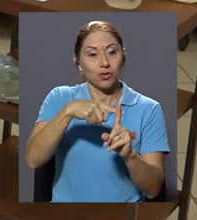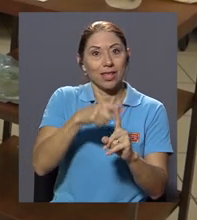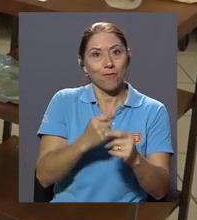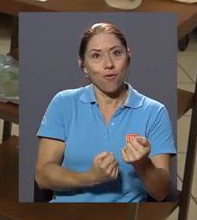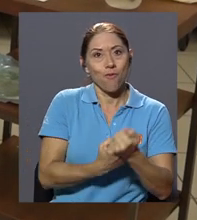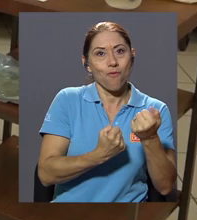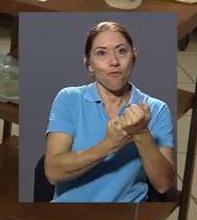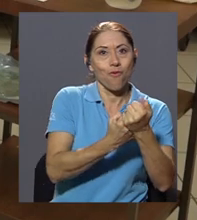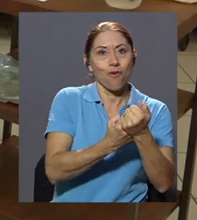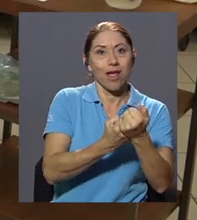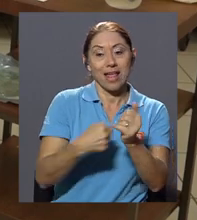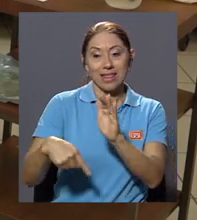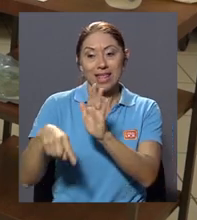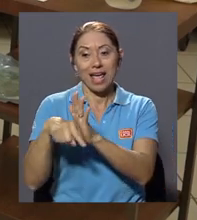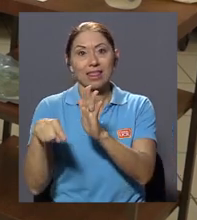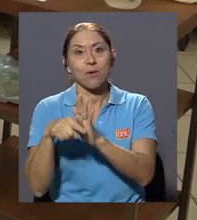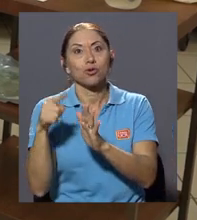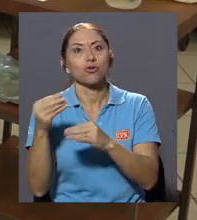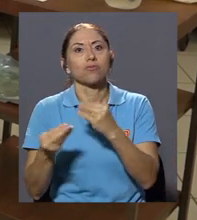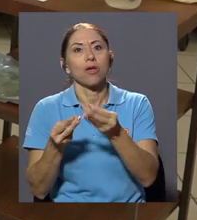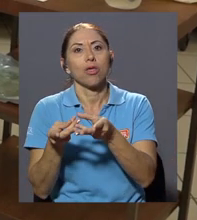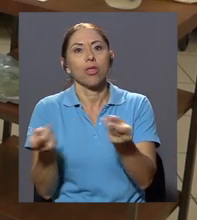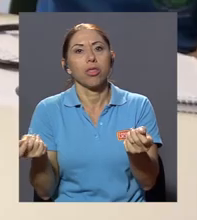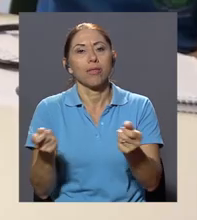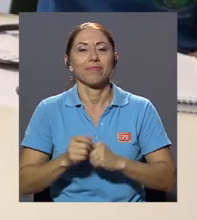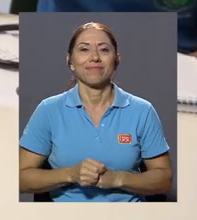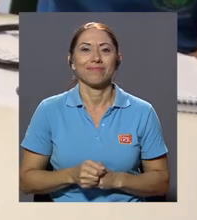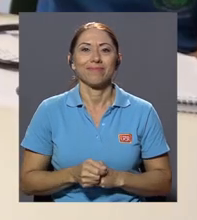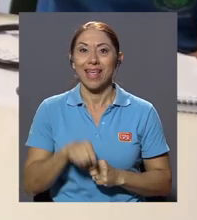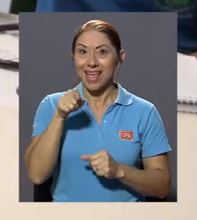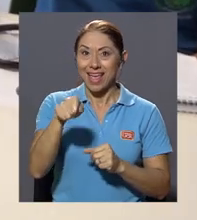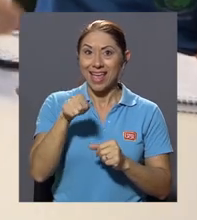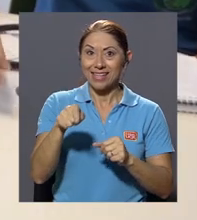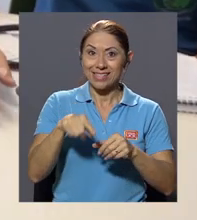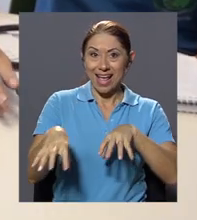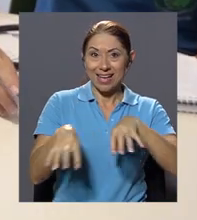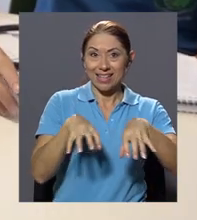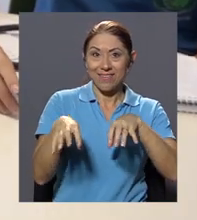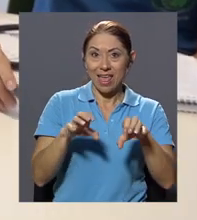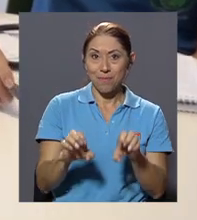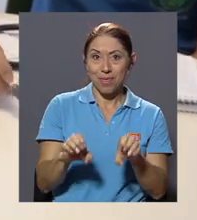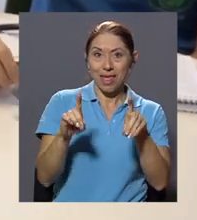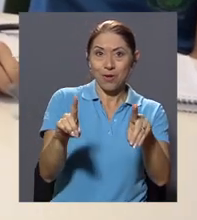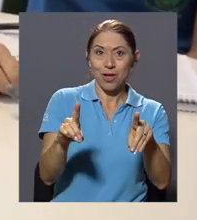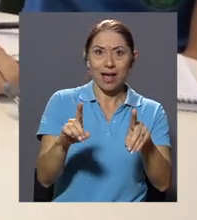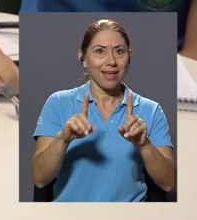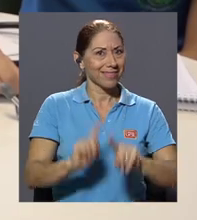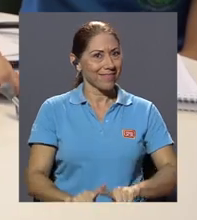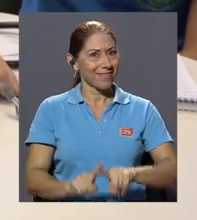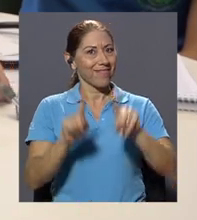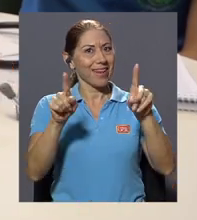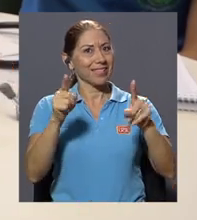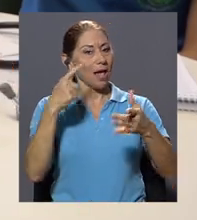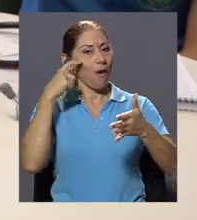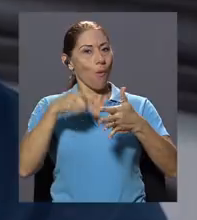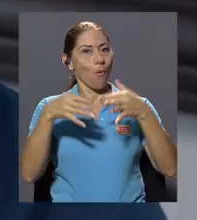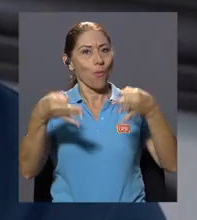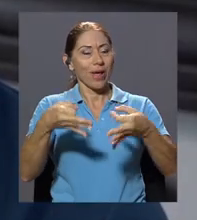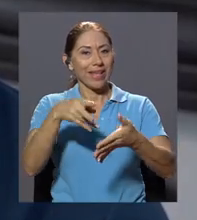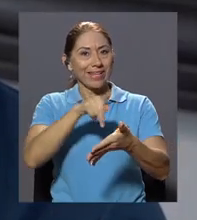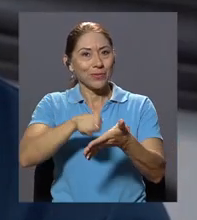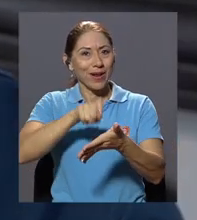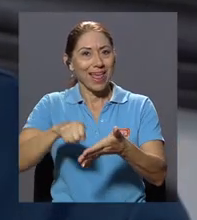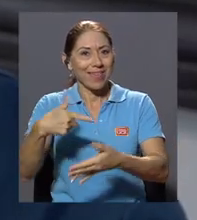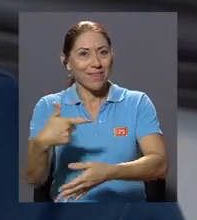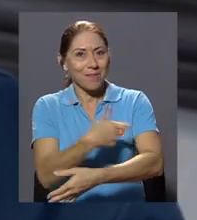positivos y ver cómo se solucionan los negativos. Esta dinámica pedagógica distingue a la Escuela de Enfermería. Según Cañas,